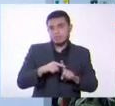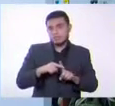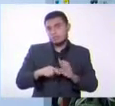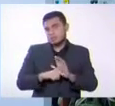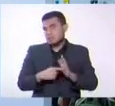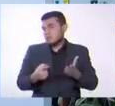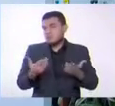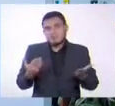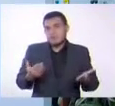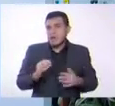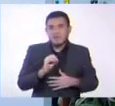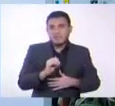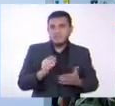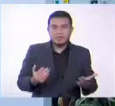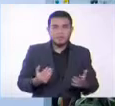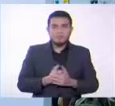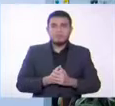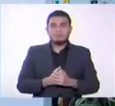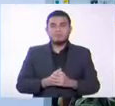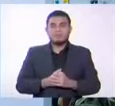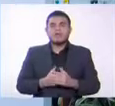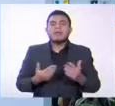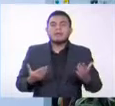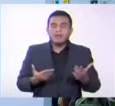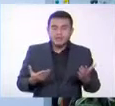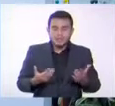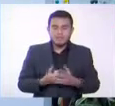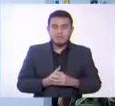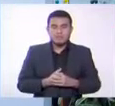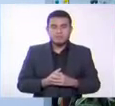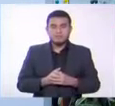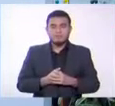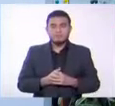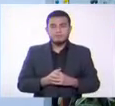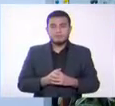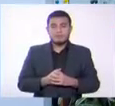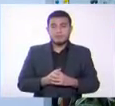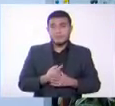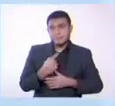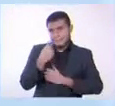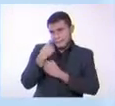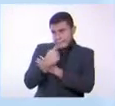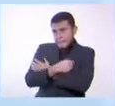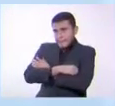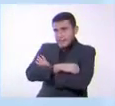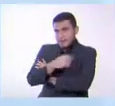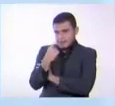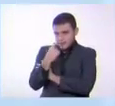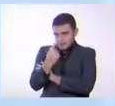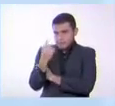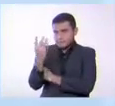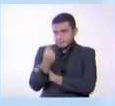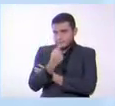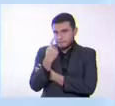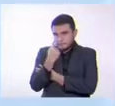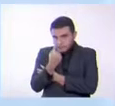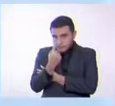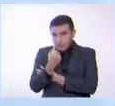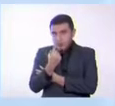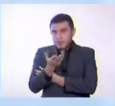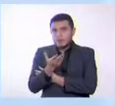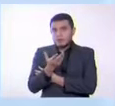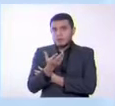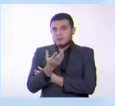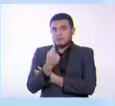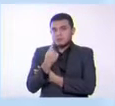0. ¿Qué hacemos? Al observar la sustancia me doy cuenta que está formada